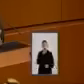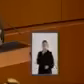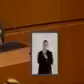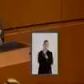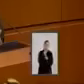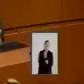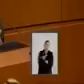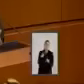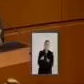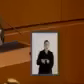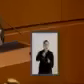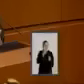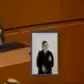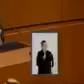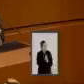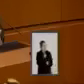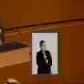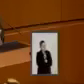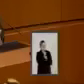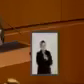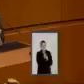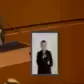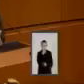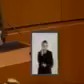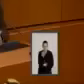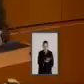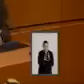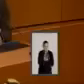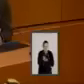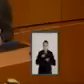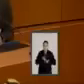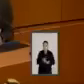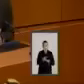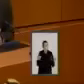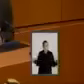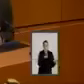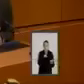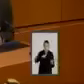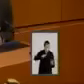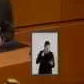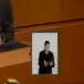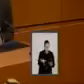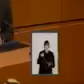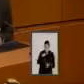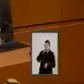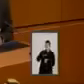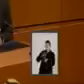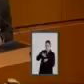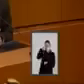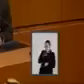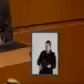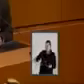haber complicidades en esa investigación. Se lo garantizo a nuestro pueblo. Vamos a llegar hasta conocer la